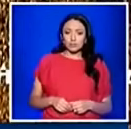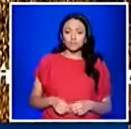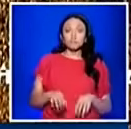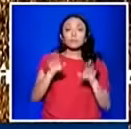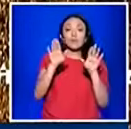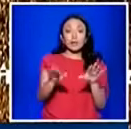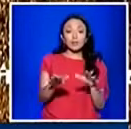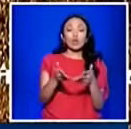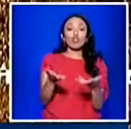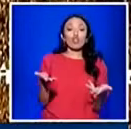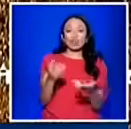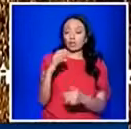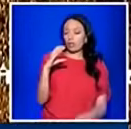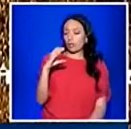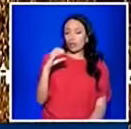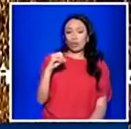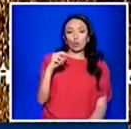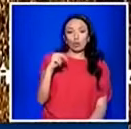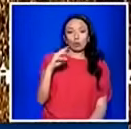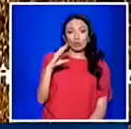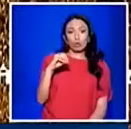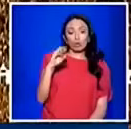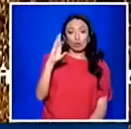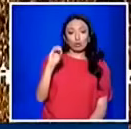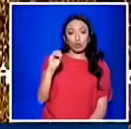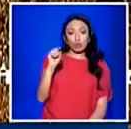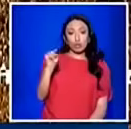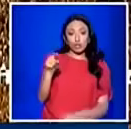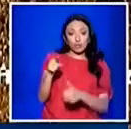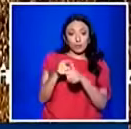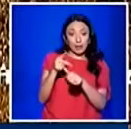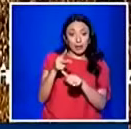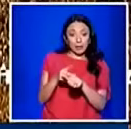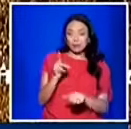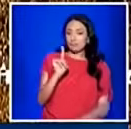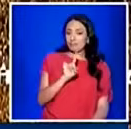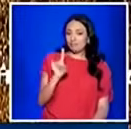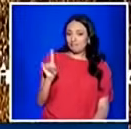Ocurrió en Conocoto Alto y según los vecinos no es la primera vez.